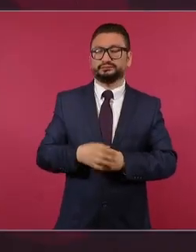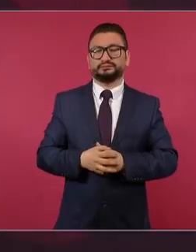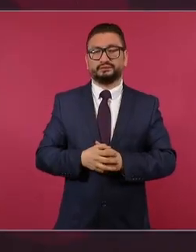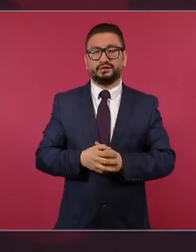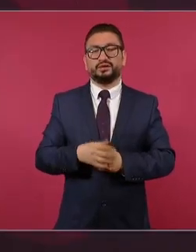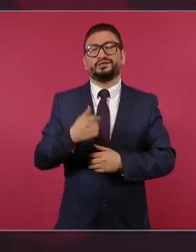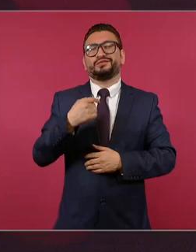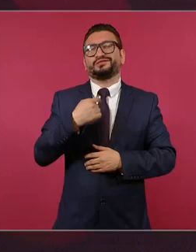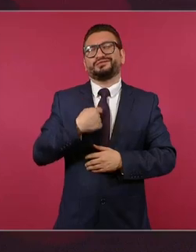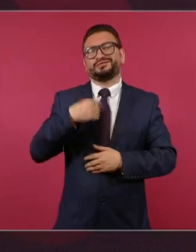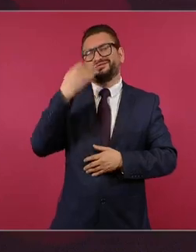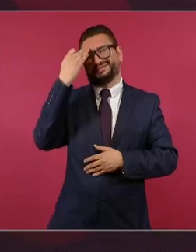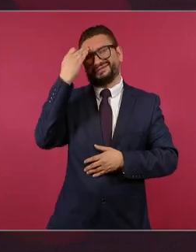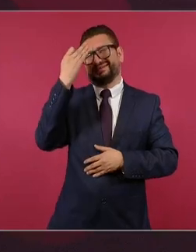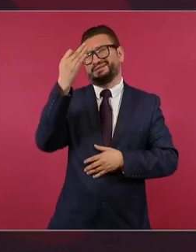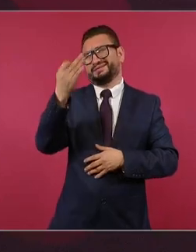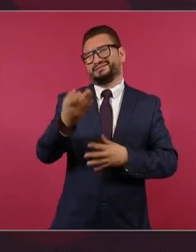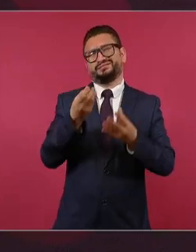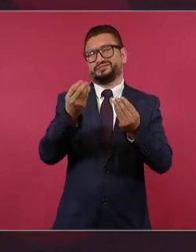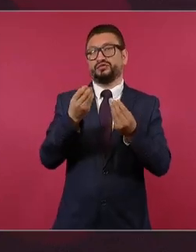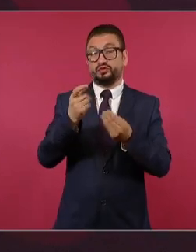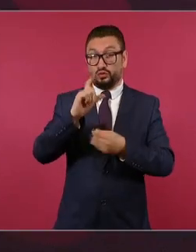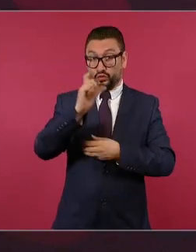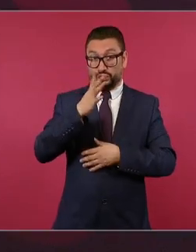voy a tener mucho tiempo cuando escribo,